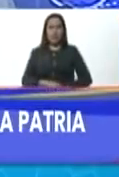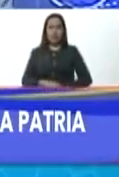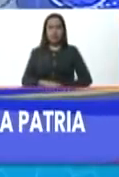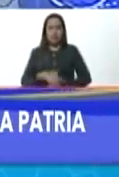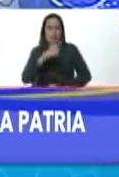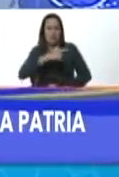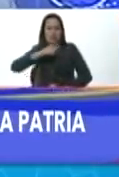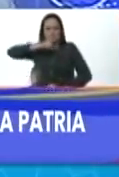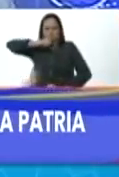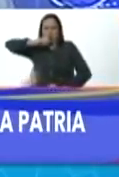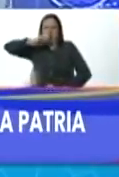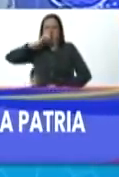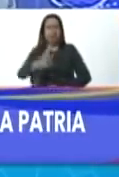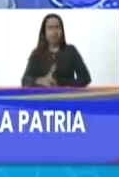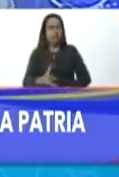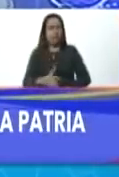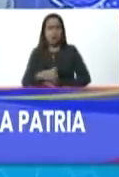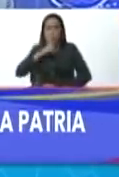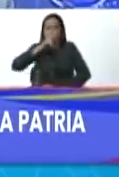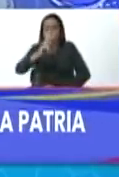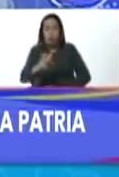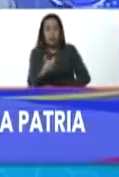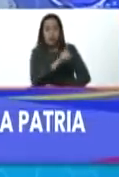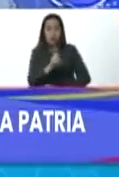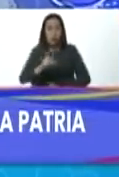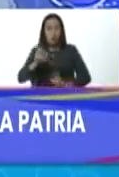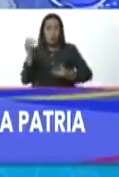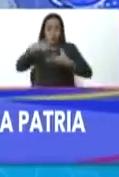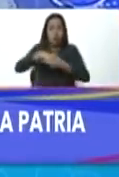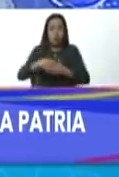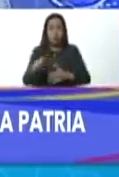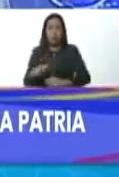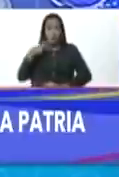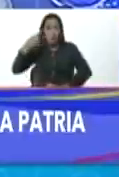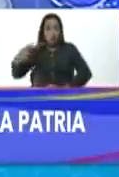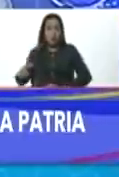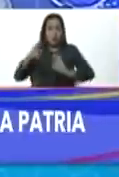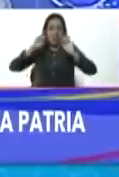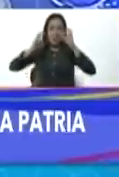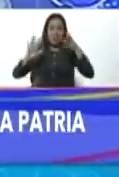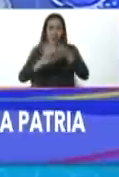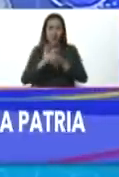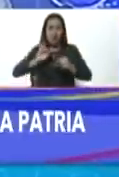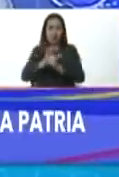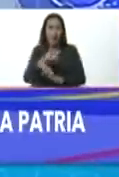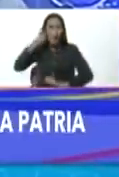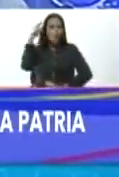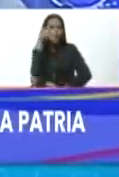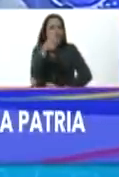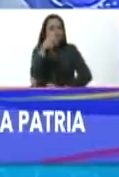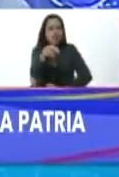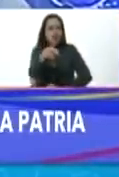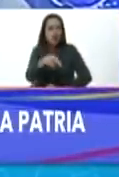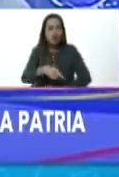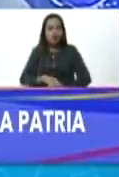Miserables, miserables, no es para politizarlo. Es contigo, miserable.